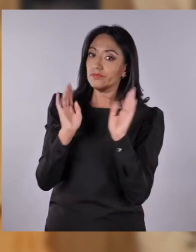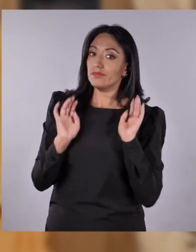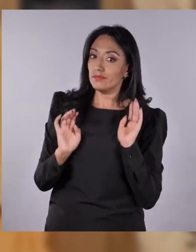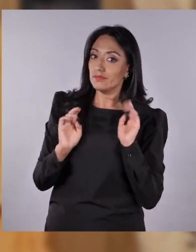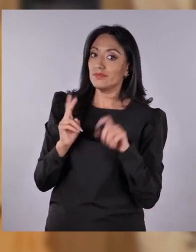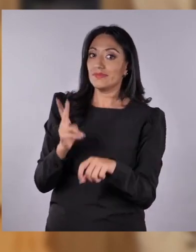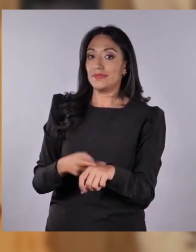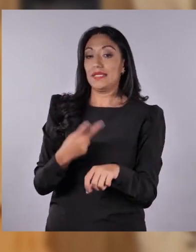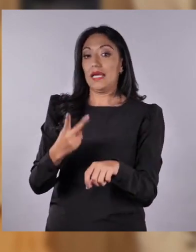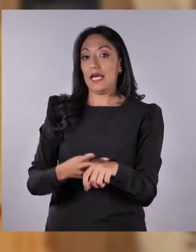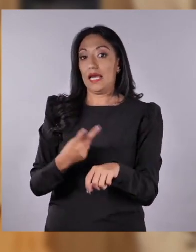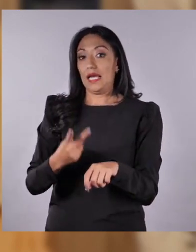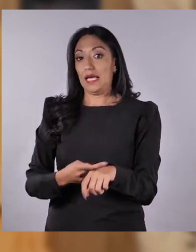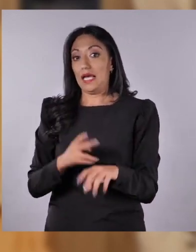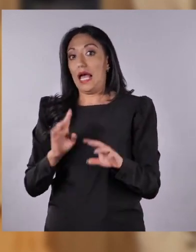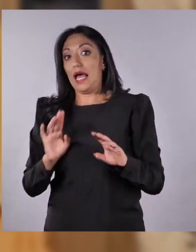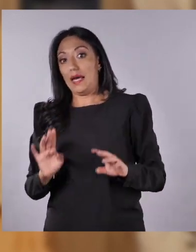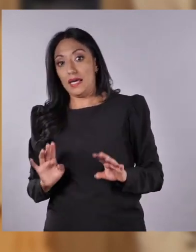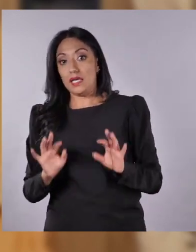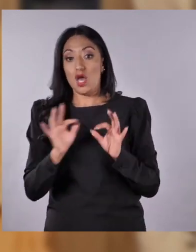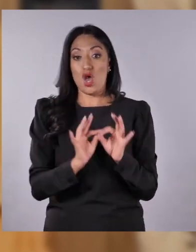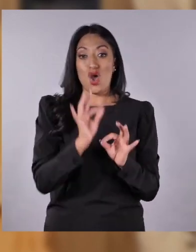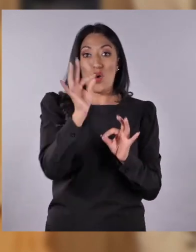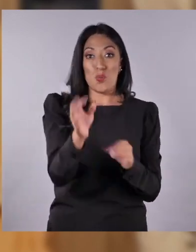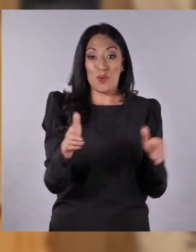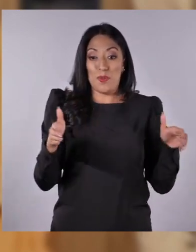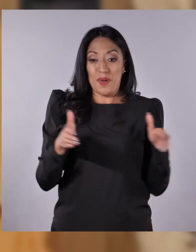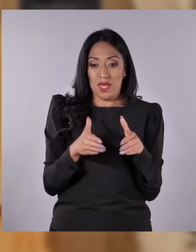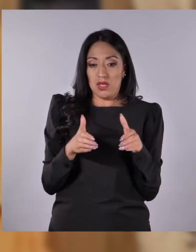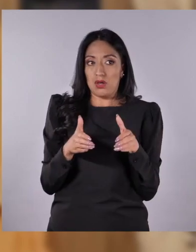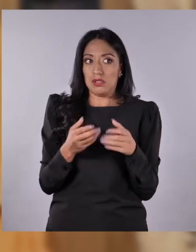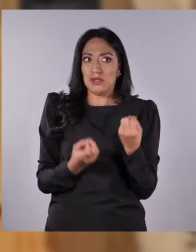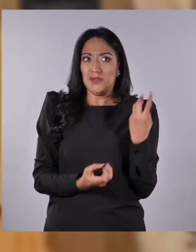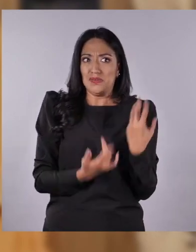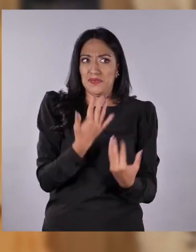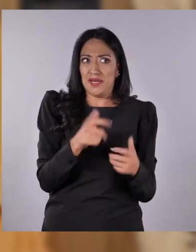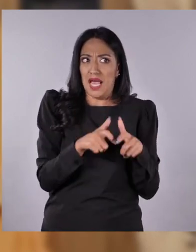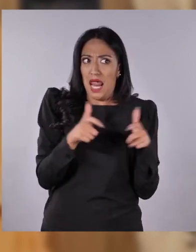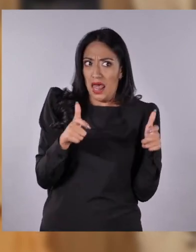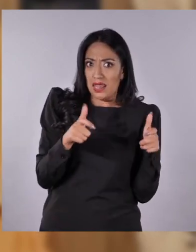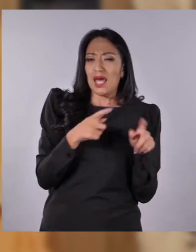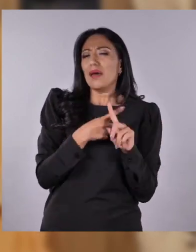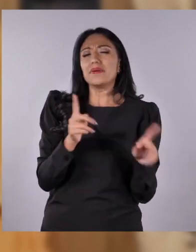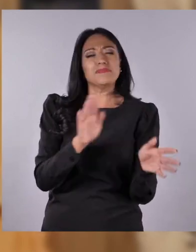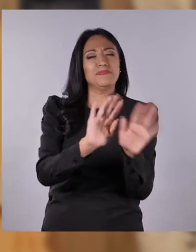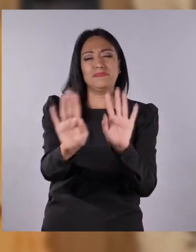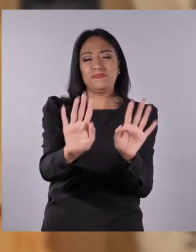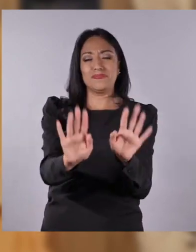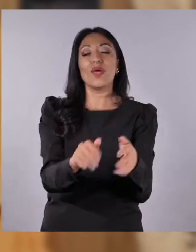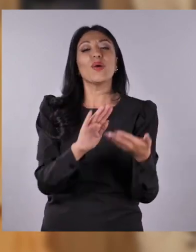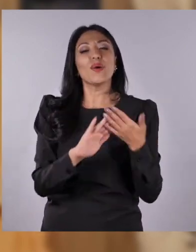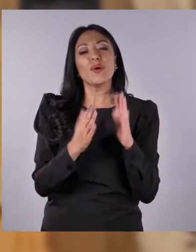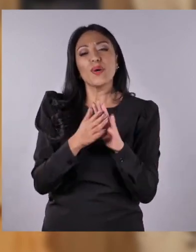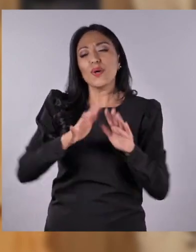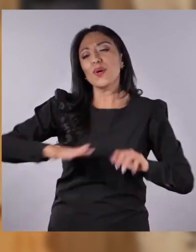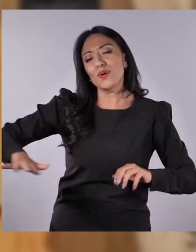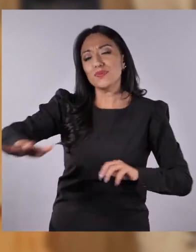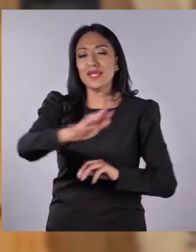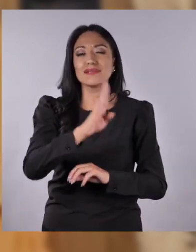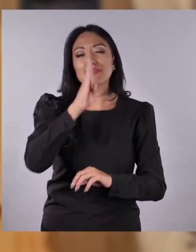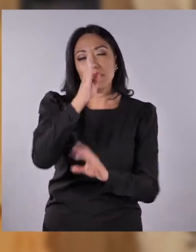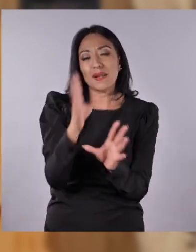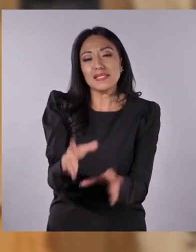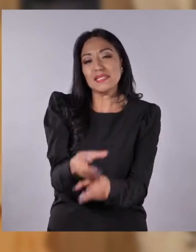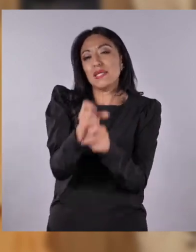Porque también suele ser cierto que en pueblo chico, infierno grande. Pero en general, la comunidad hace que cualquier ambiente